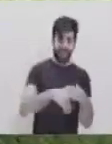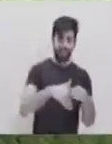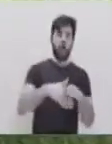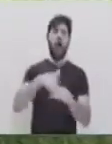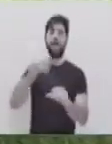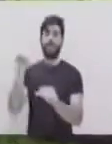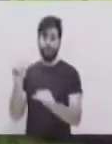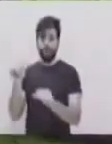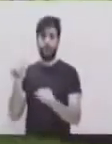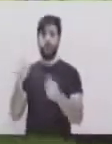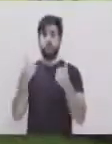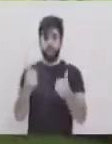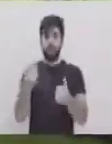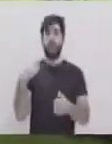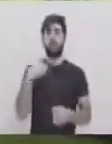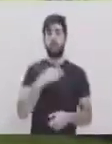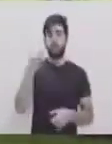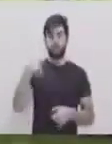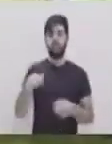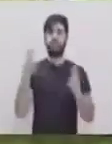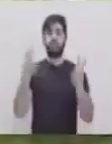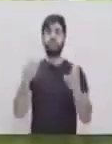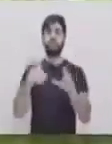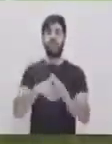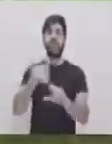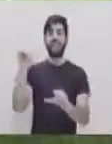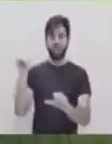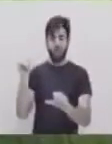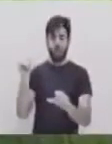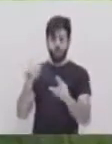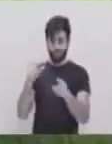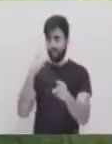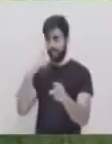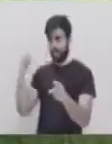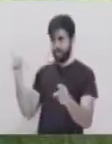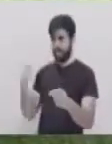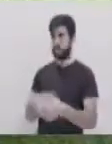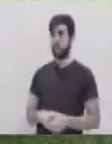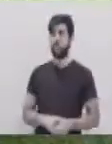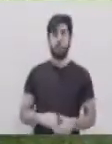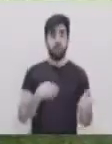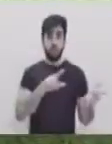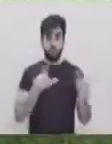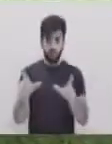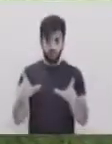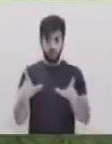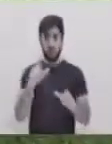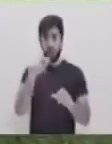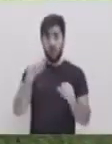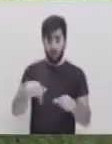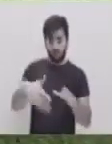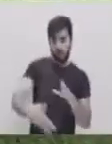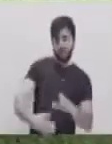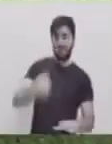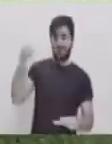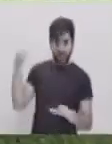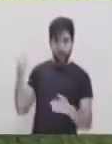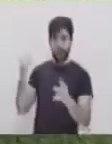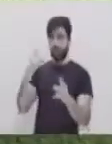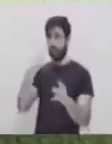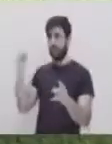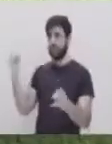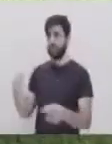adentro y afuera. Ahora vamos a jugar afuera. Y necesito que saquen los juguetes. En su marca,